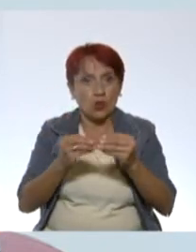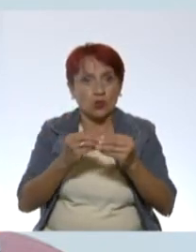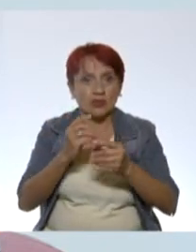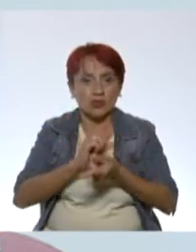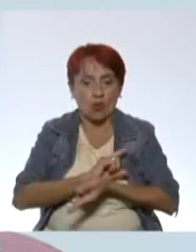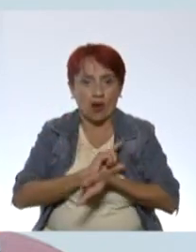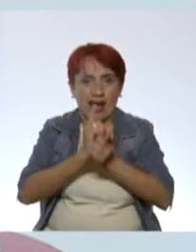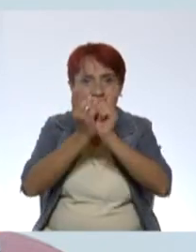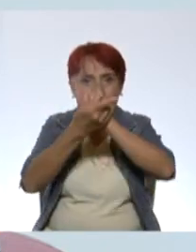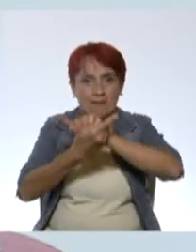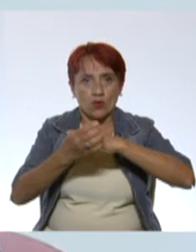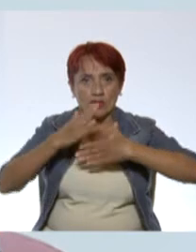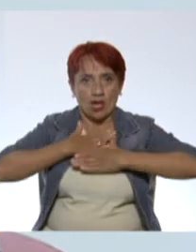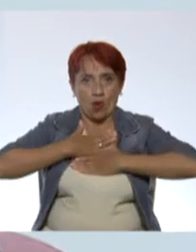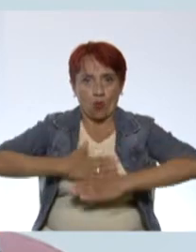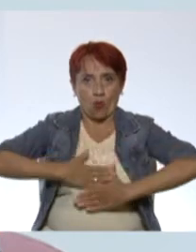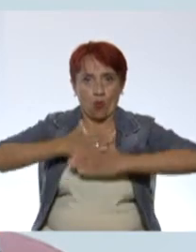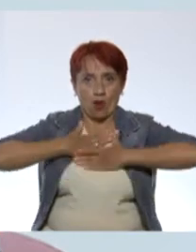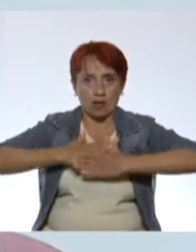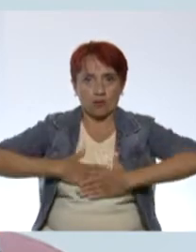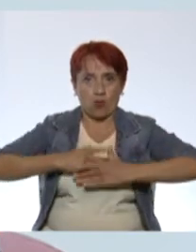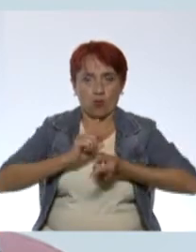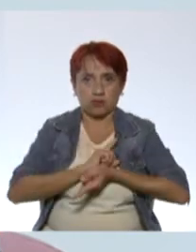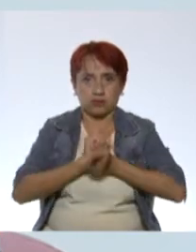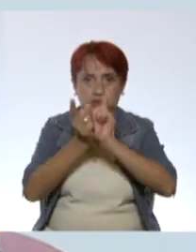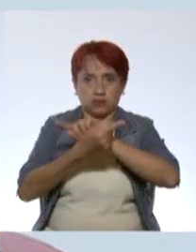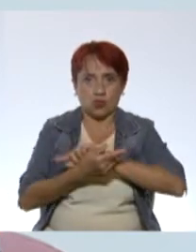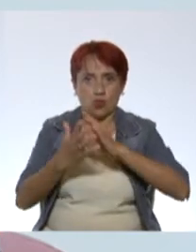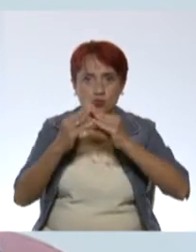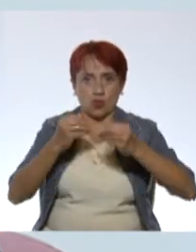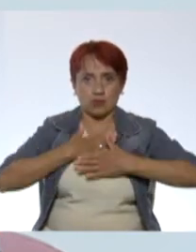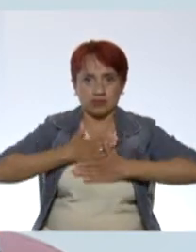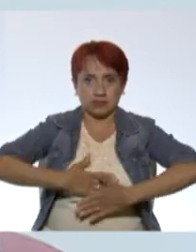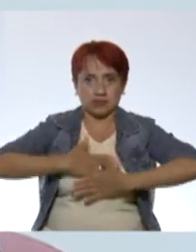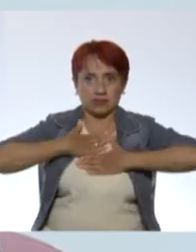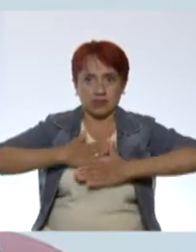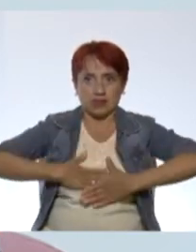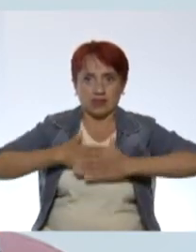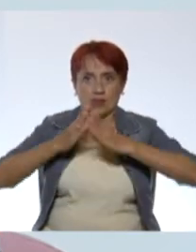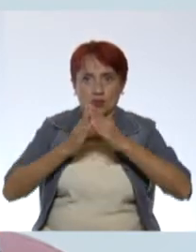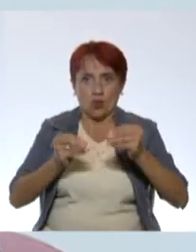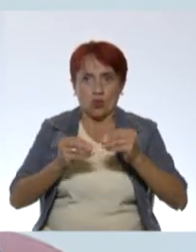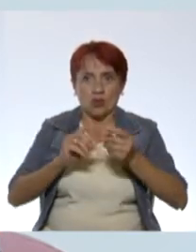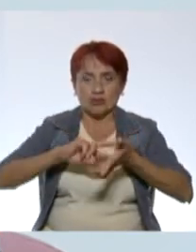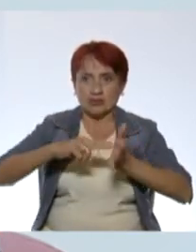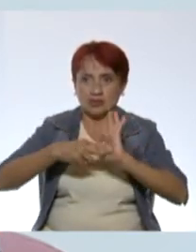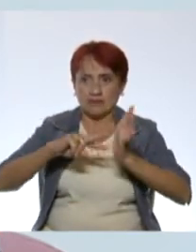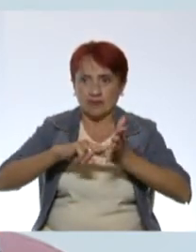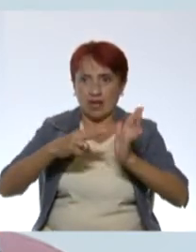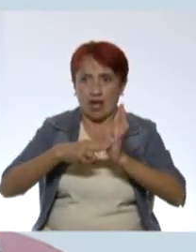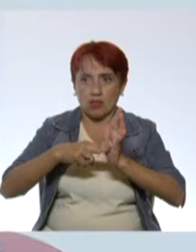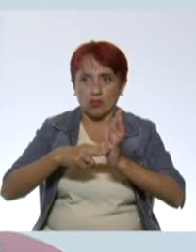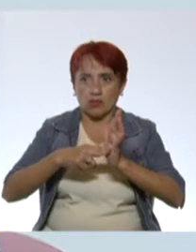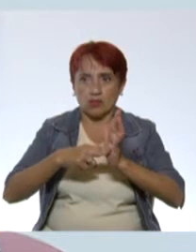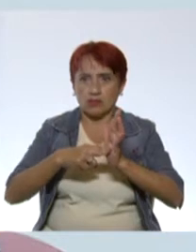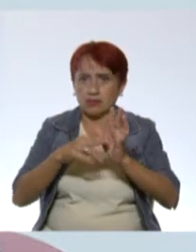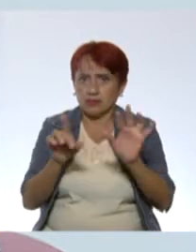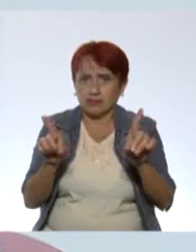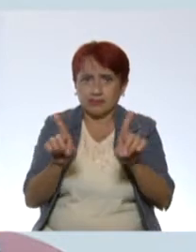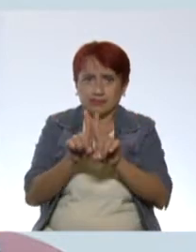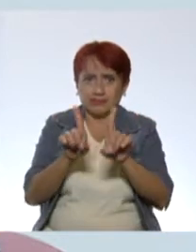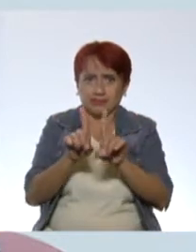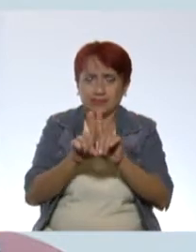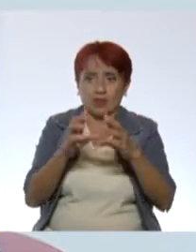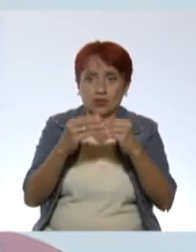que se produzcan estos cambios, una vez que se inicie este proceso, estos cambios tendrán para ellos un significado similar,